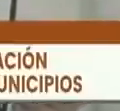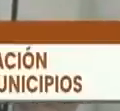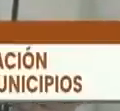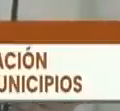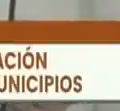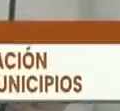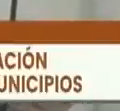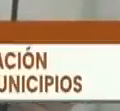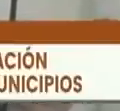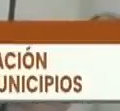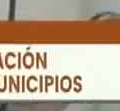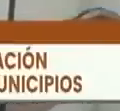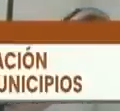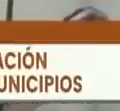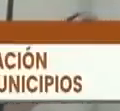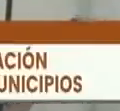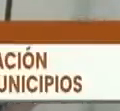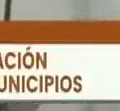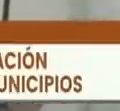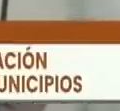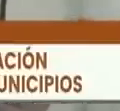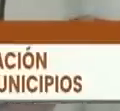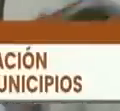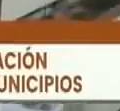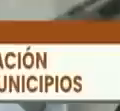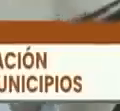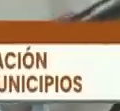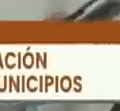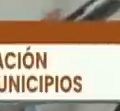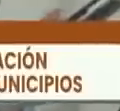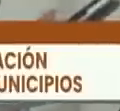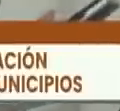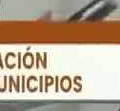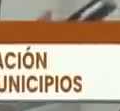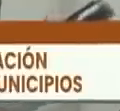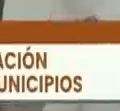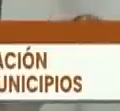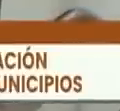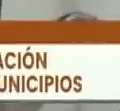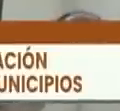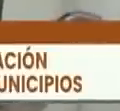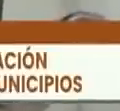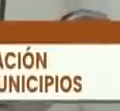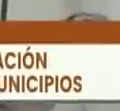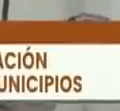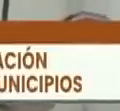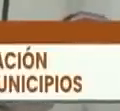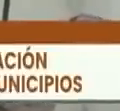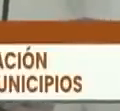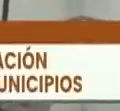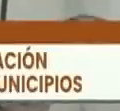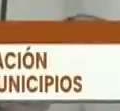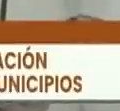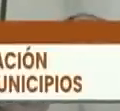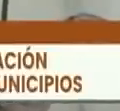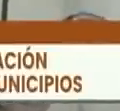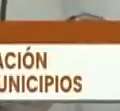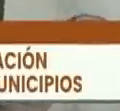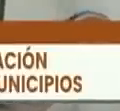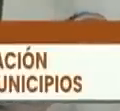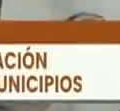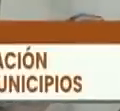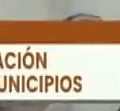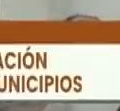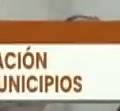otras deficiencias identificaron en toda la evaluación que hicieron, ¿no? ¿Cómo va a ayudar esto a la recuperación